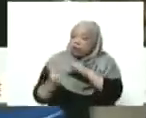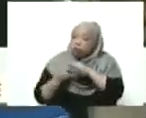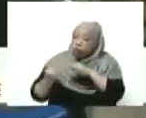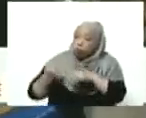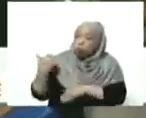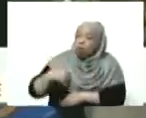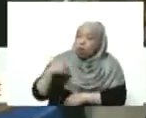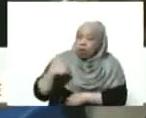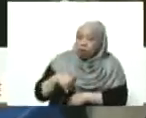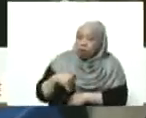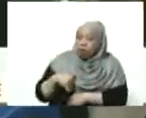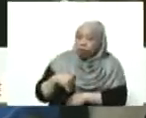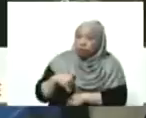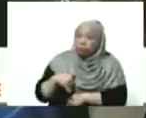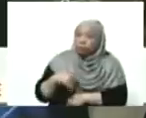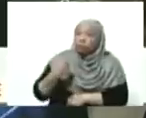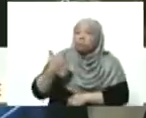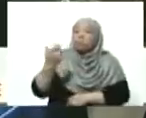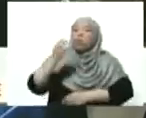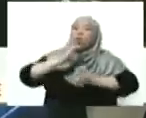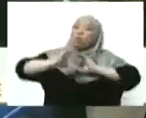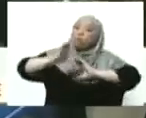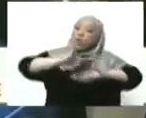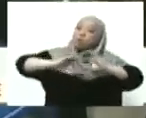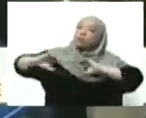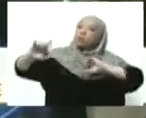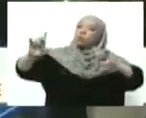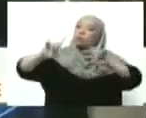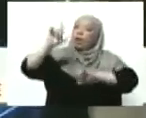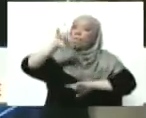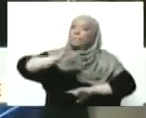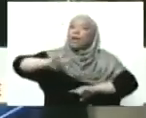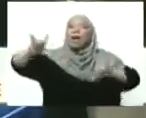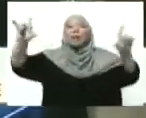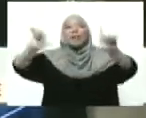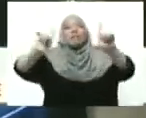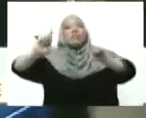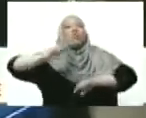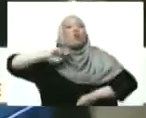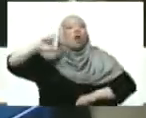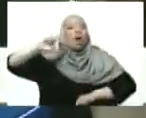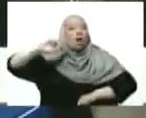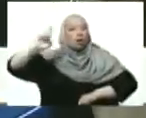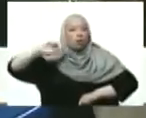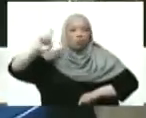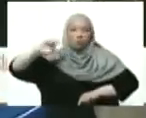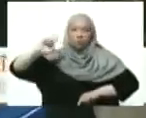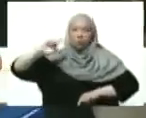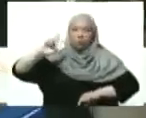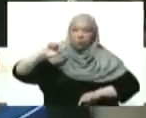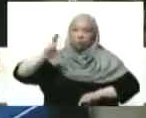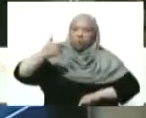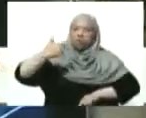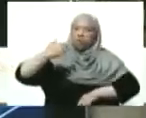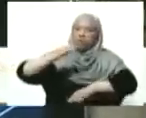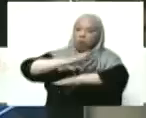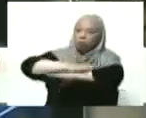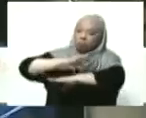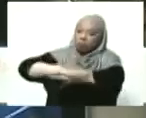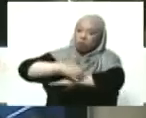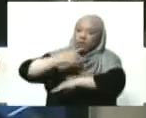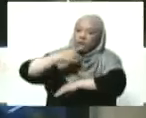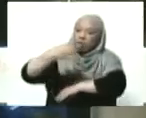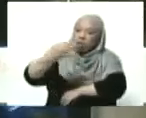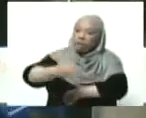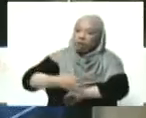institucionalidades, que los medios de comunicación también tengan un poquito de ética y difundan la